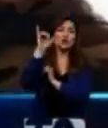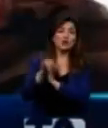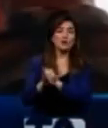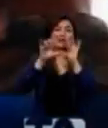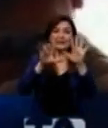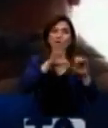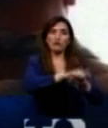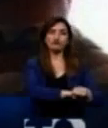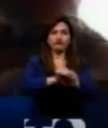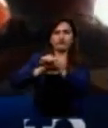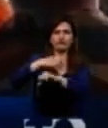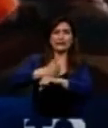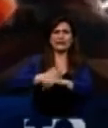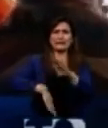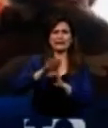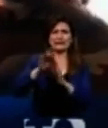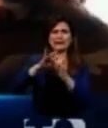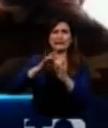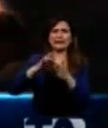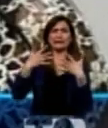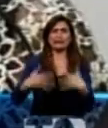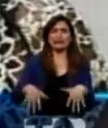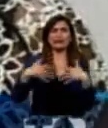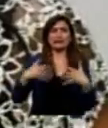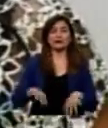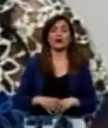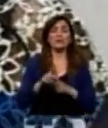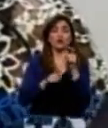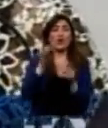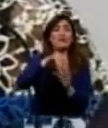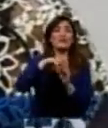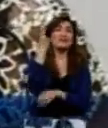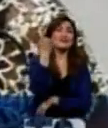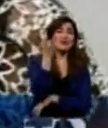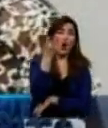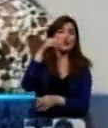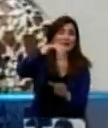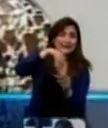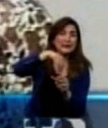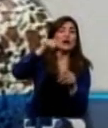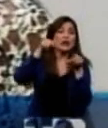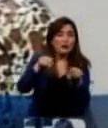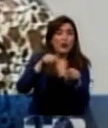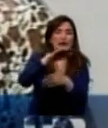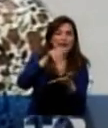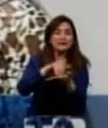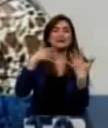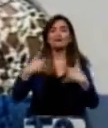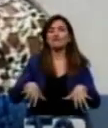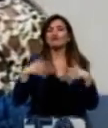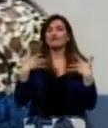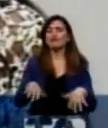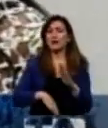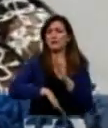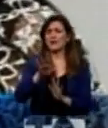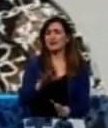sábado. Las autoridades los consideran de alta peligrosidad. Las 11 personas que están en este centro estarán en un régimen